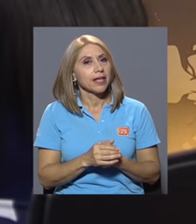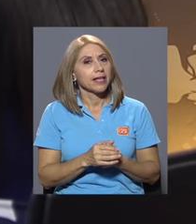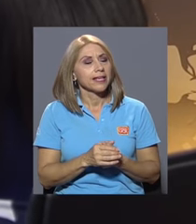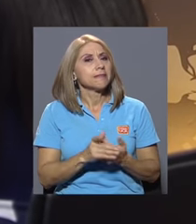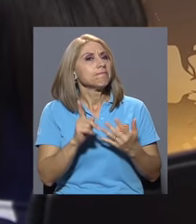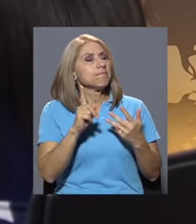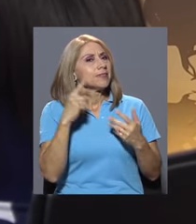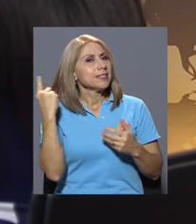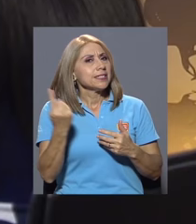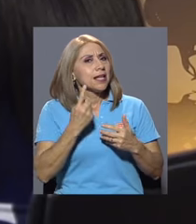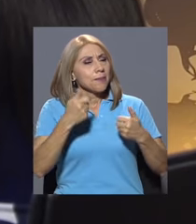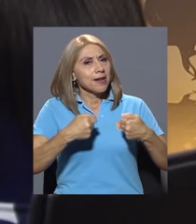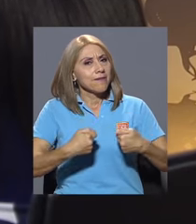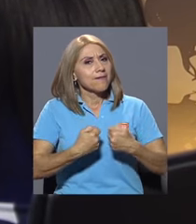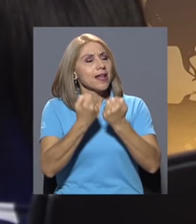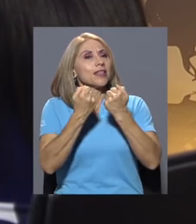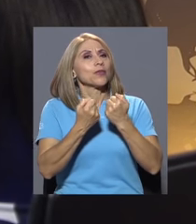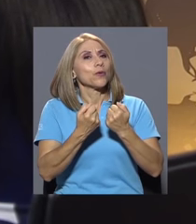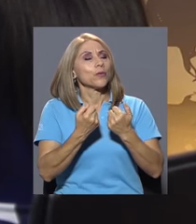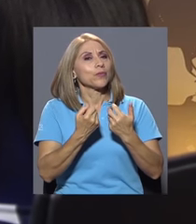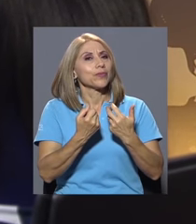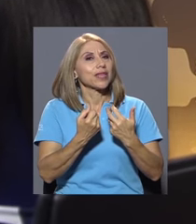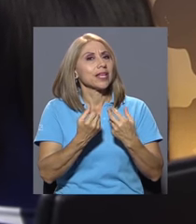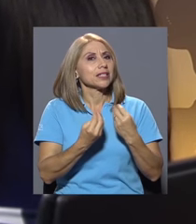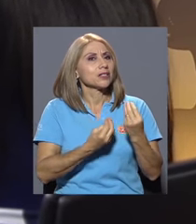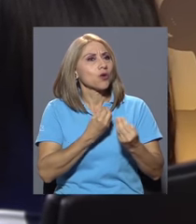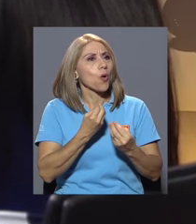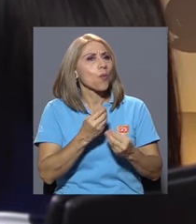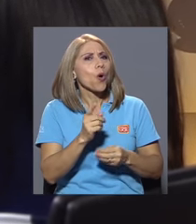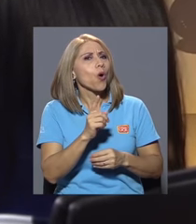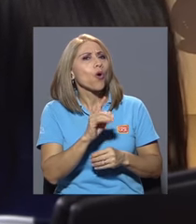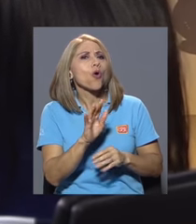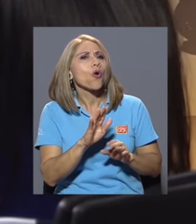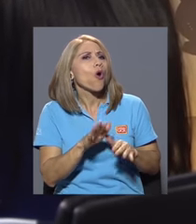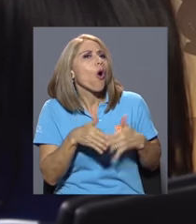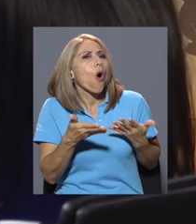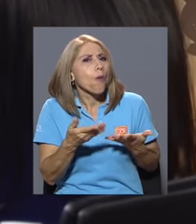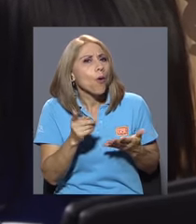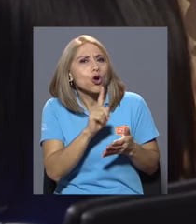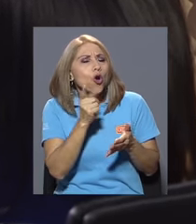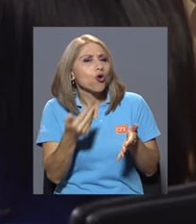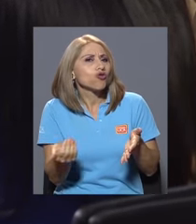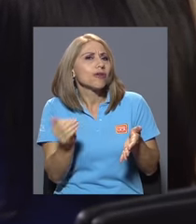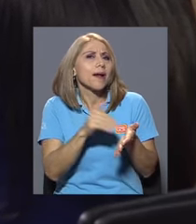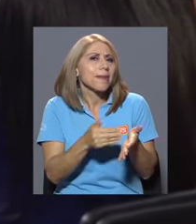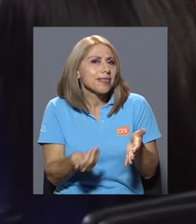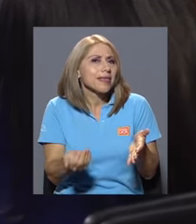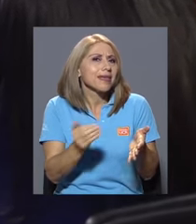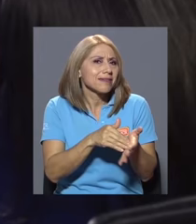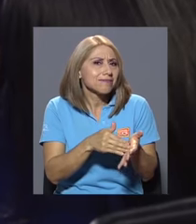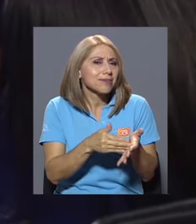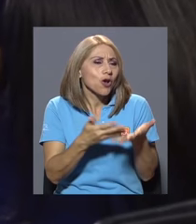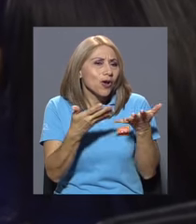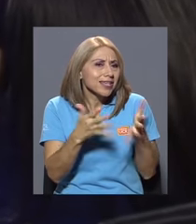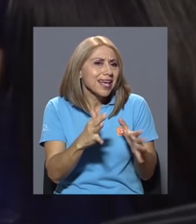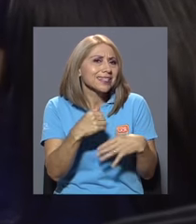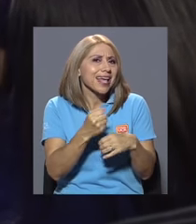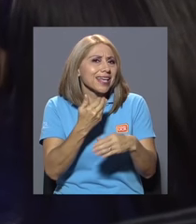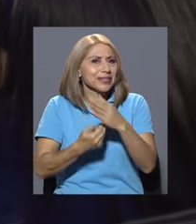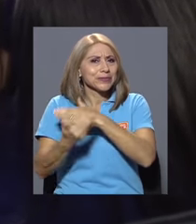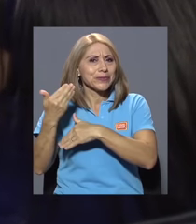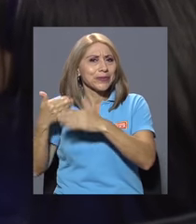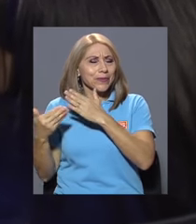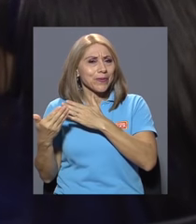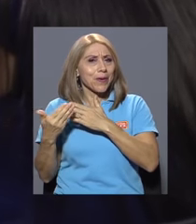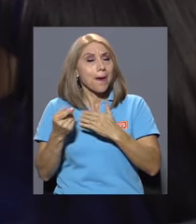El reto de siempre de estas historias es cómo no repetirse, cómo no repetir lo que ya se ha hecho.